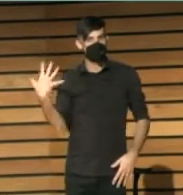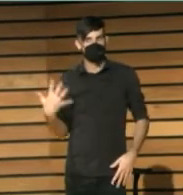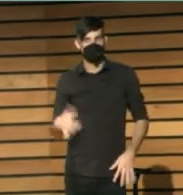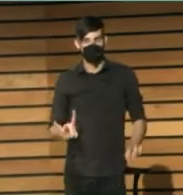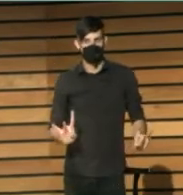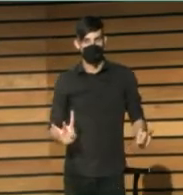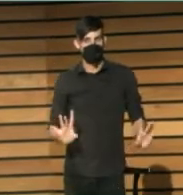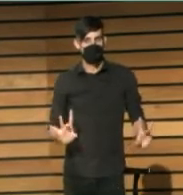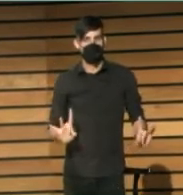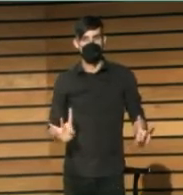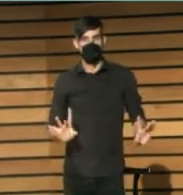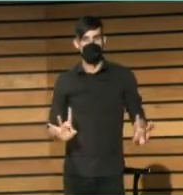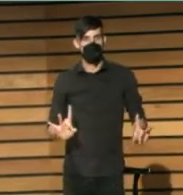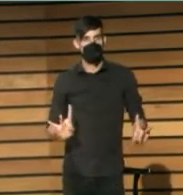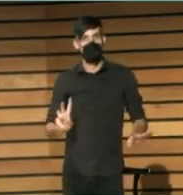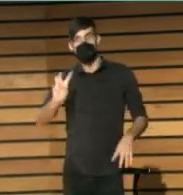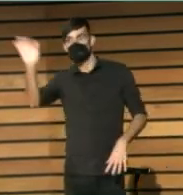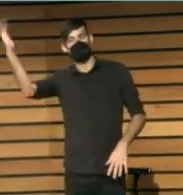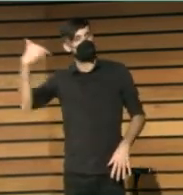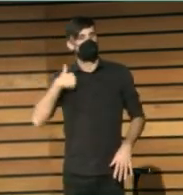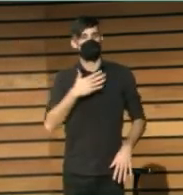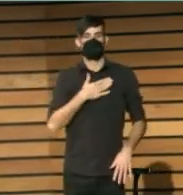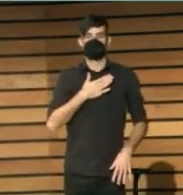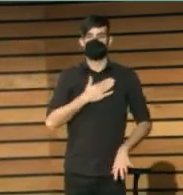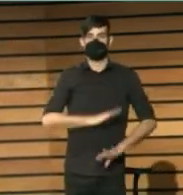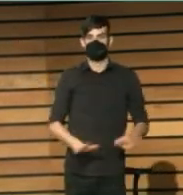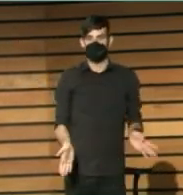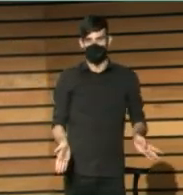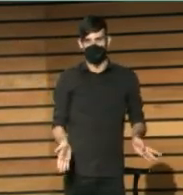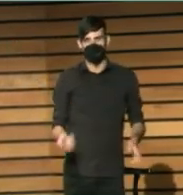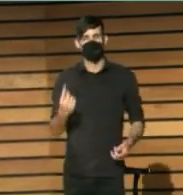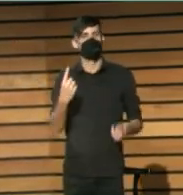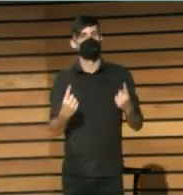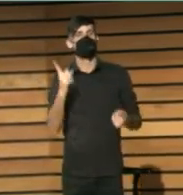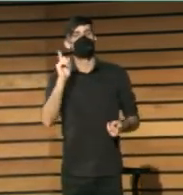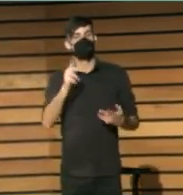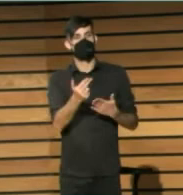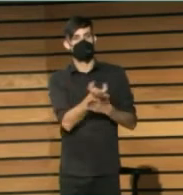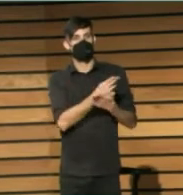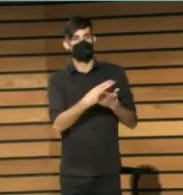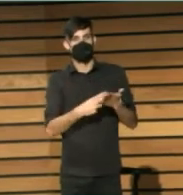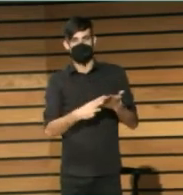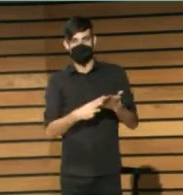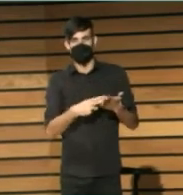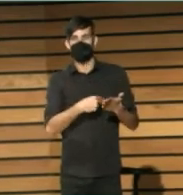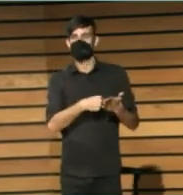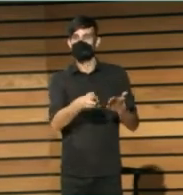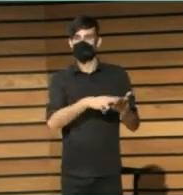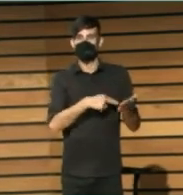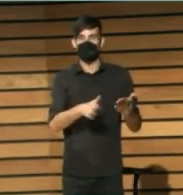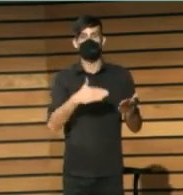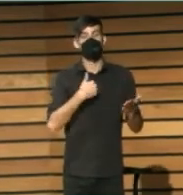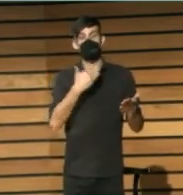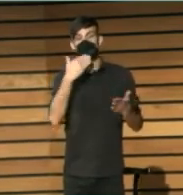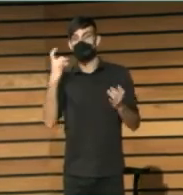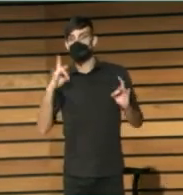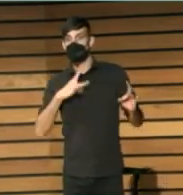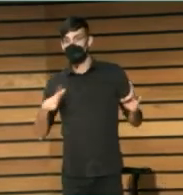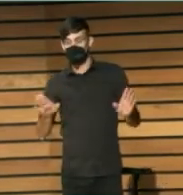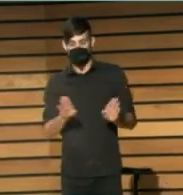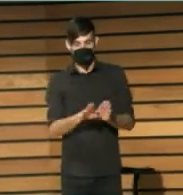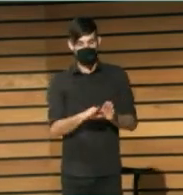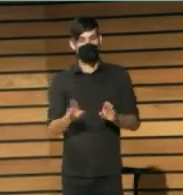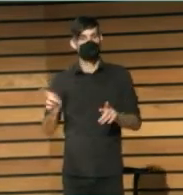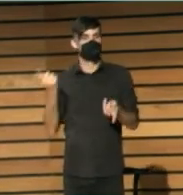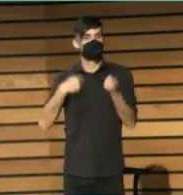podían encontrar en otra parte. A veces también había mantequilla, que mi madre untaba en el pan blanco que vendía